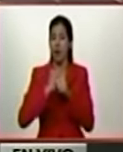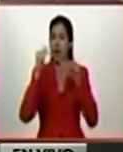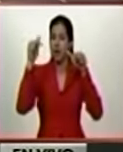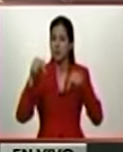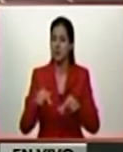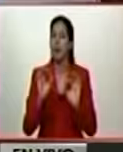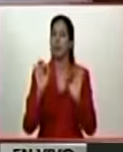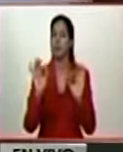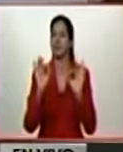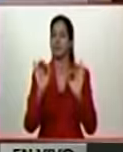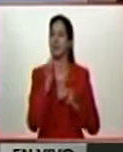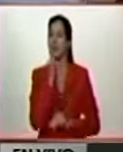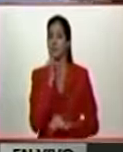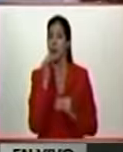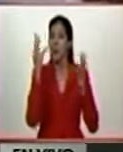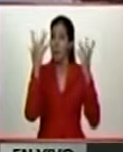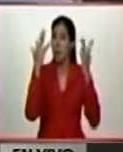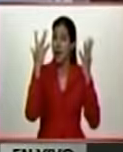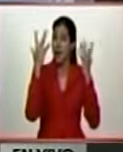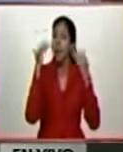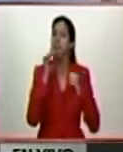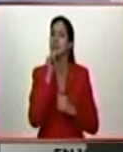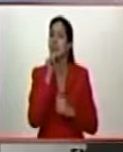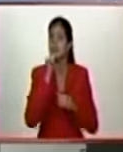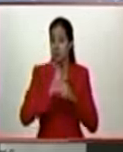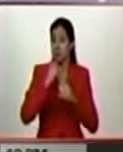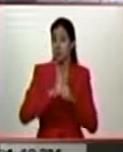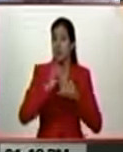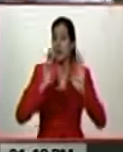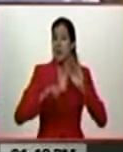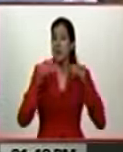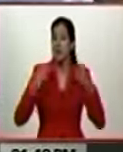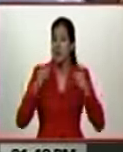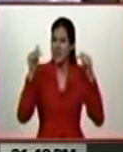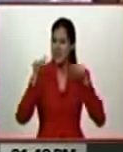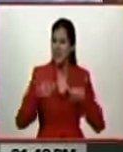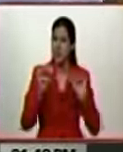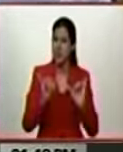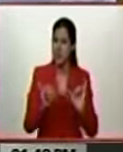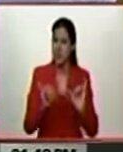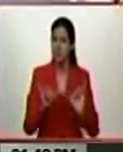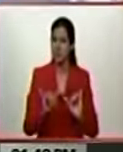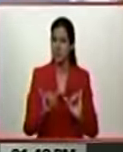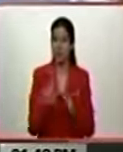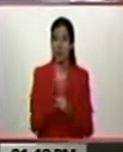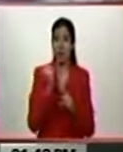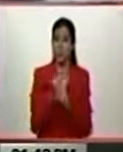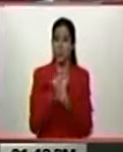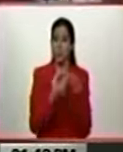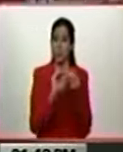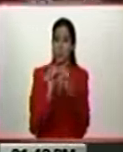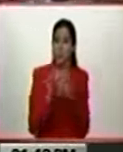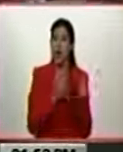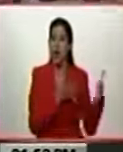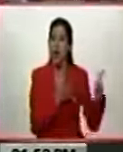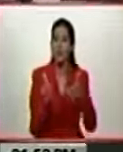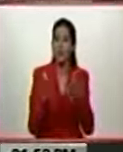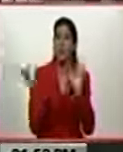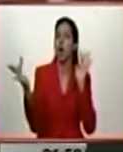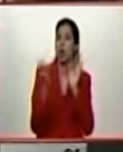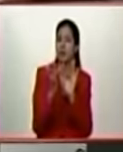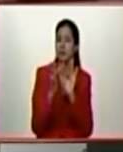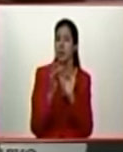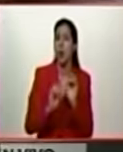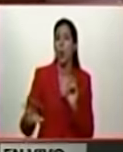fundamentalmente mano de obra barloventeña, que fue la que forjó este nuevo camino que ahora interconecta